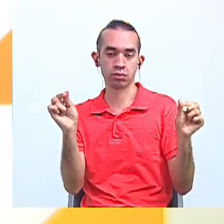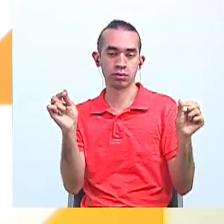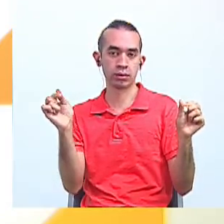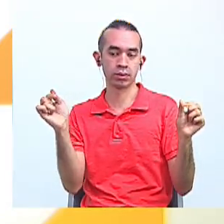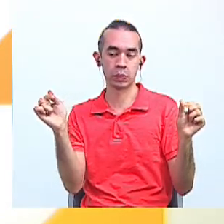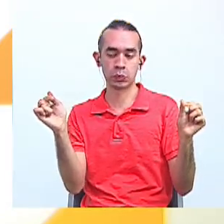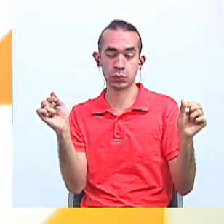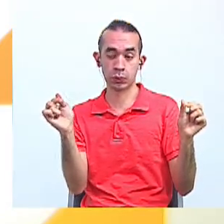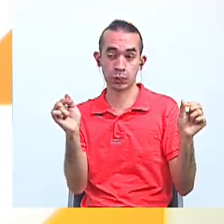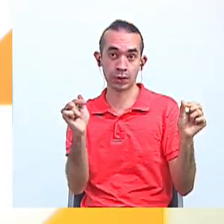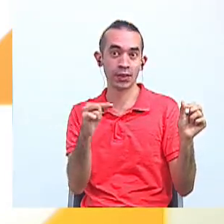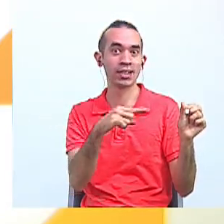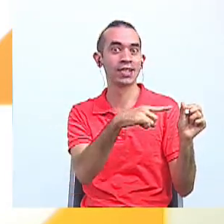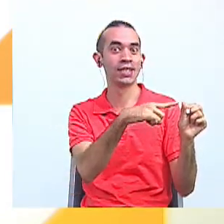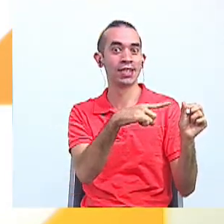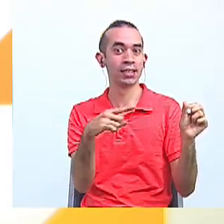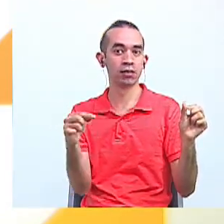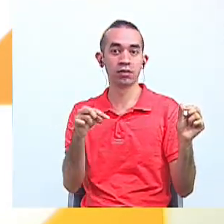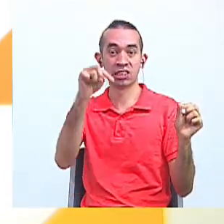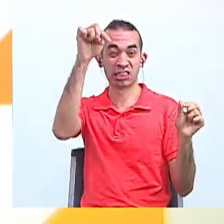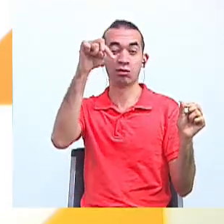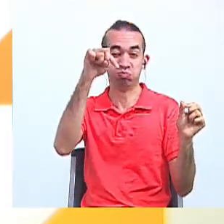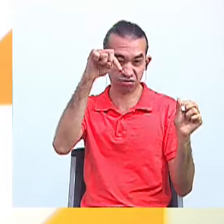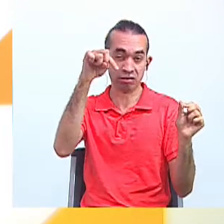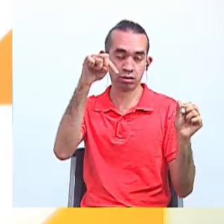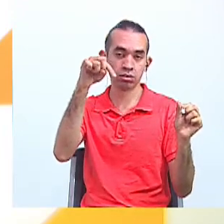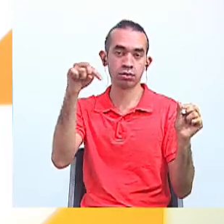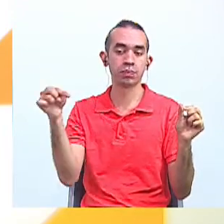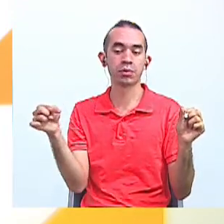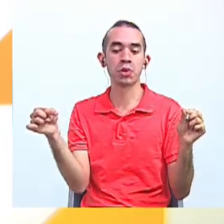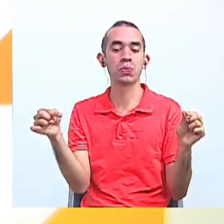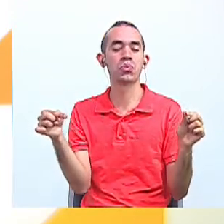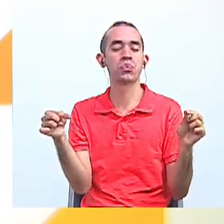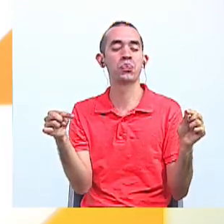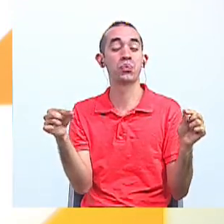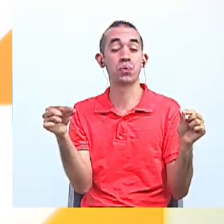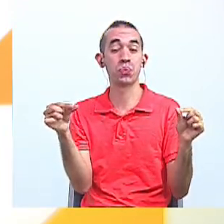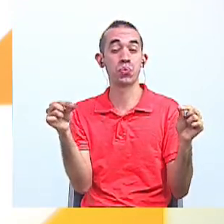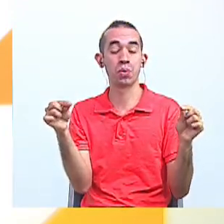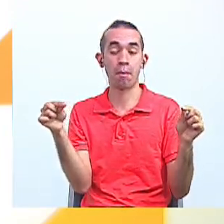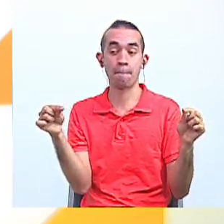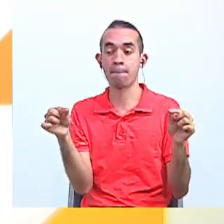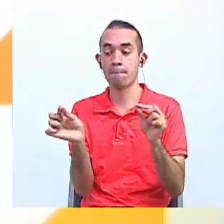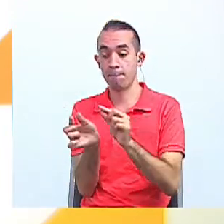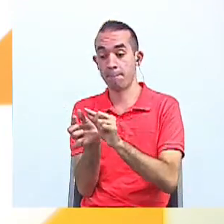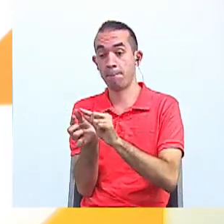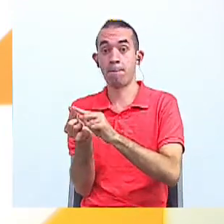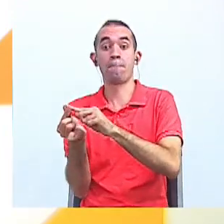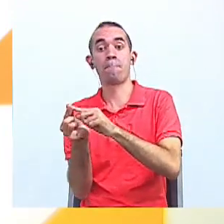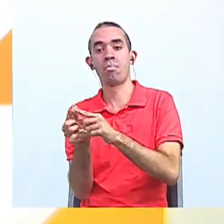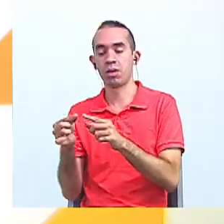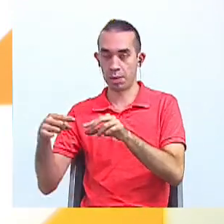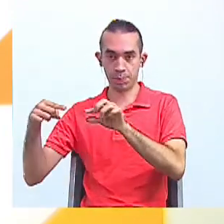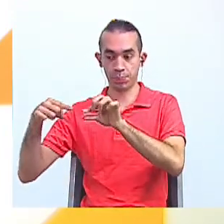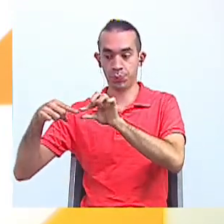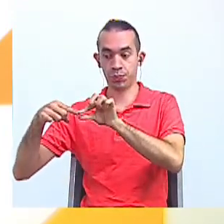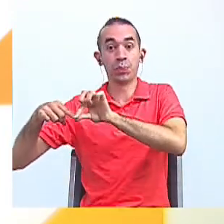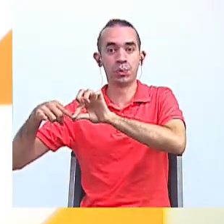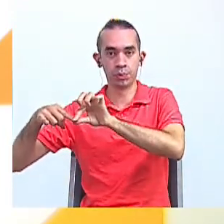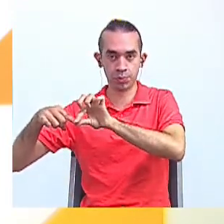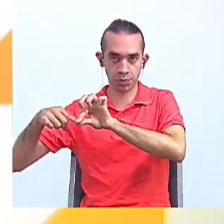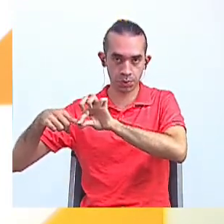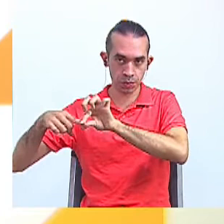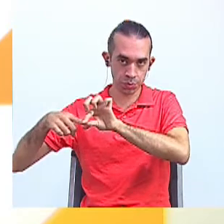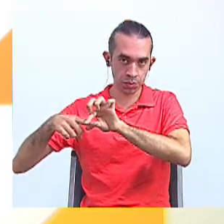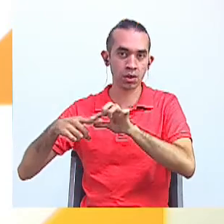explota. Más bien, esas partes se unen fácilmente al pincho. Pueden intentarlo colocando varios